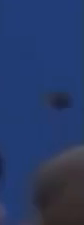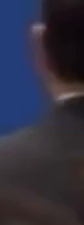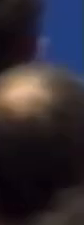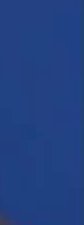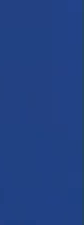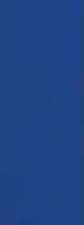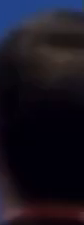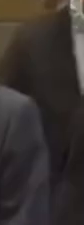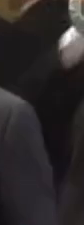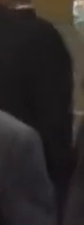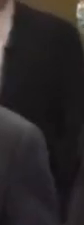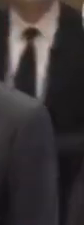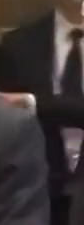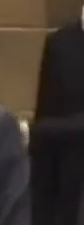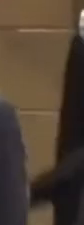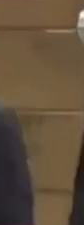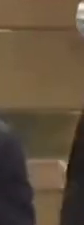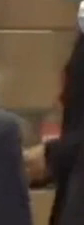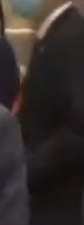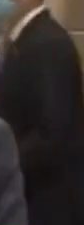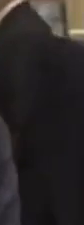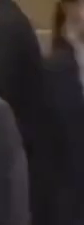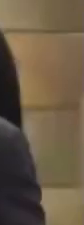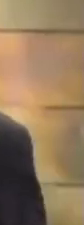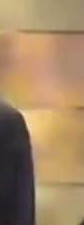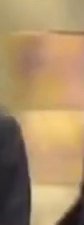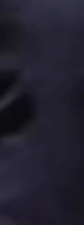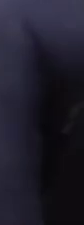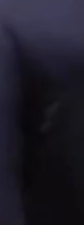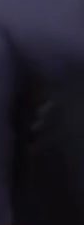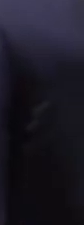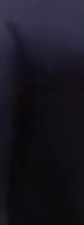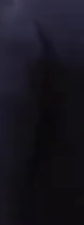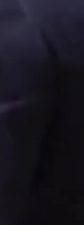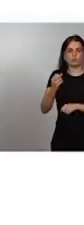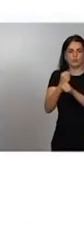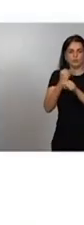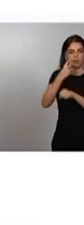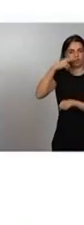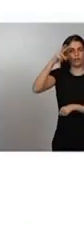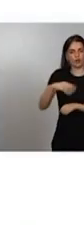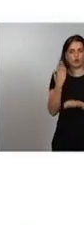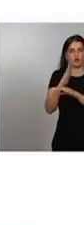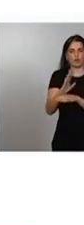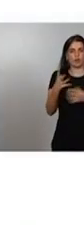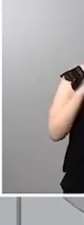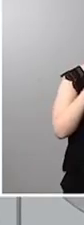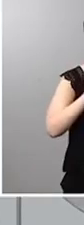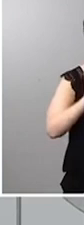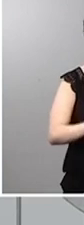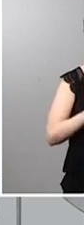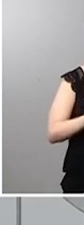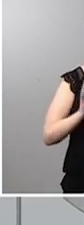unos intereses que están detrás de todo ello, de que esta gente esté haciendo lo que hace, porque si no, no tendría explicación. La dejadez de funciones